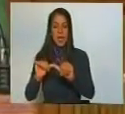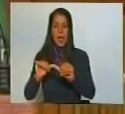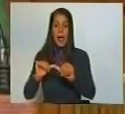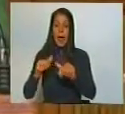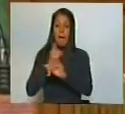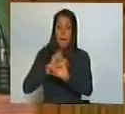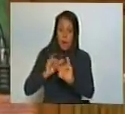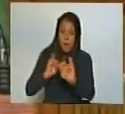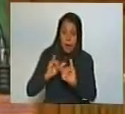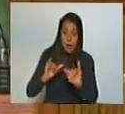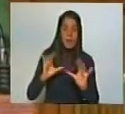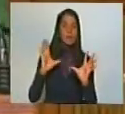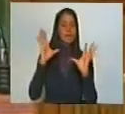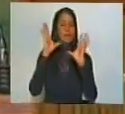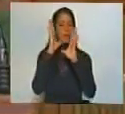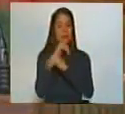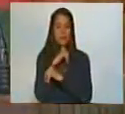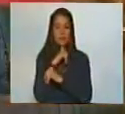Nunca.